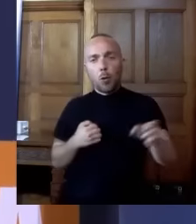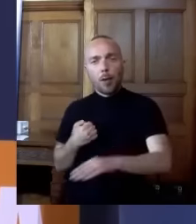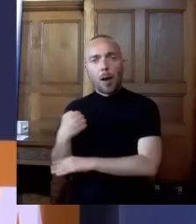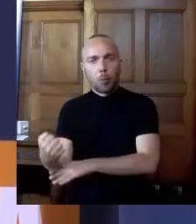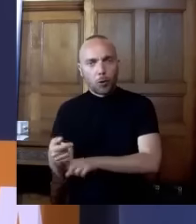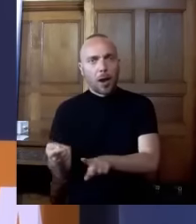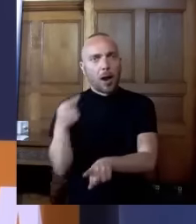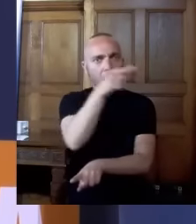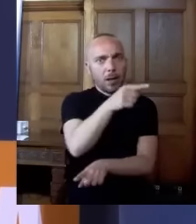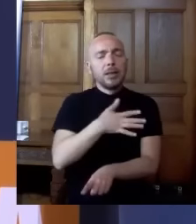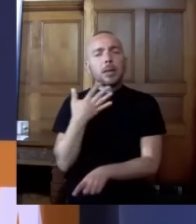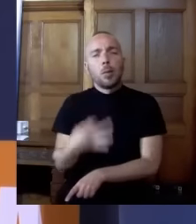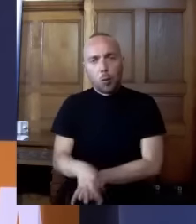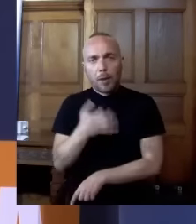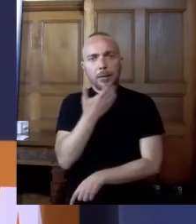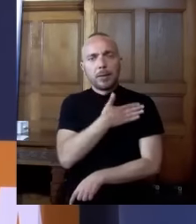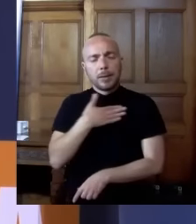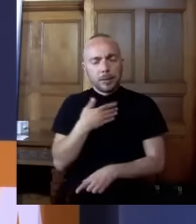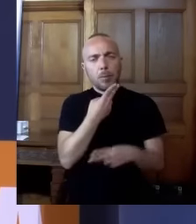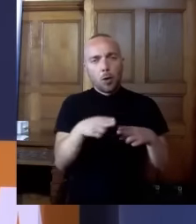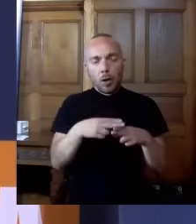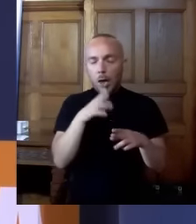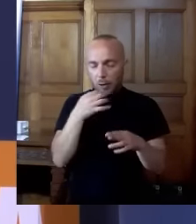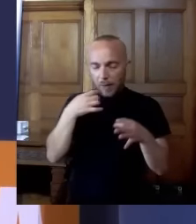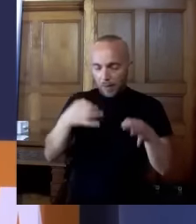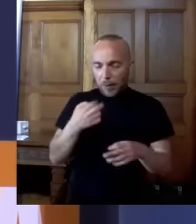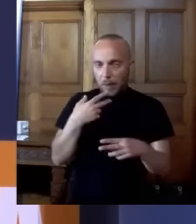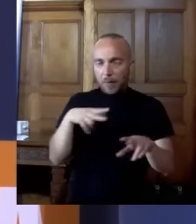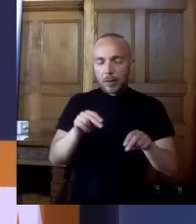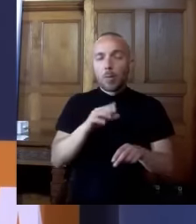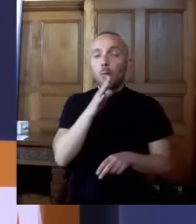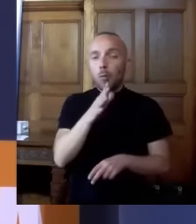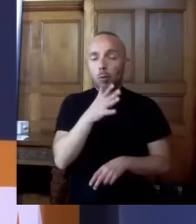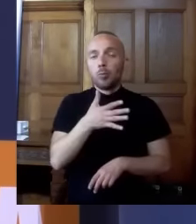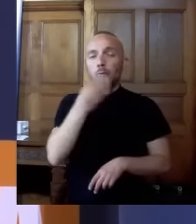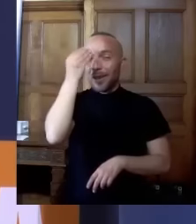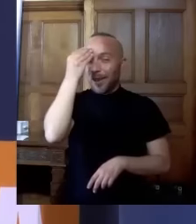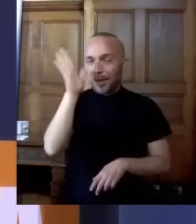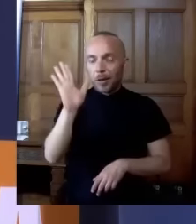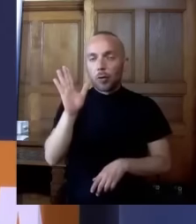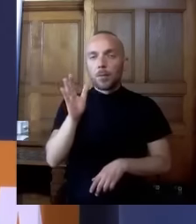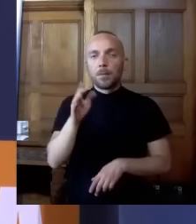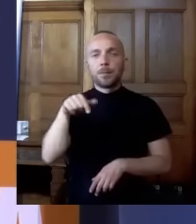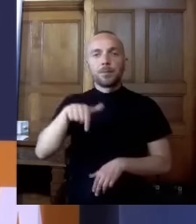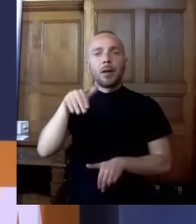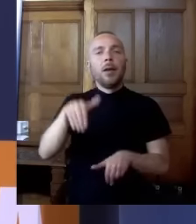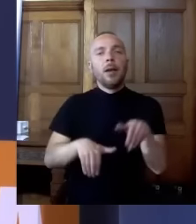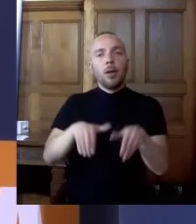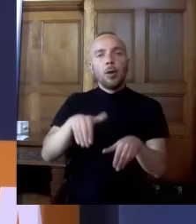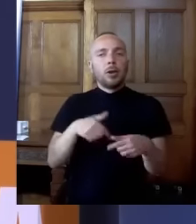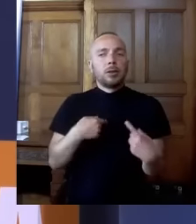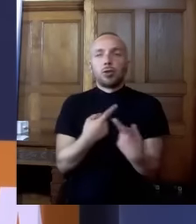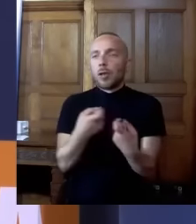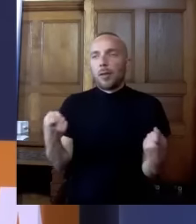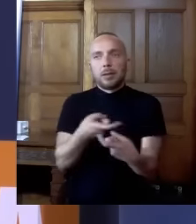compañeros y compañeras y ahora sí ya de verdad termino creo Creo que en estas elecciones os necesitamos